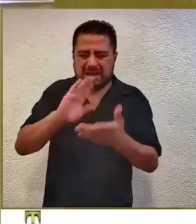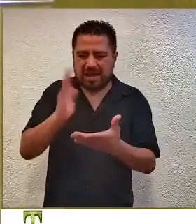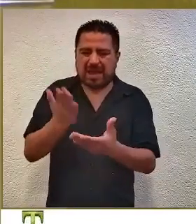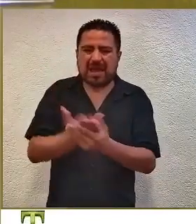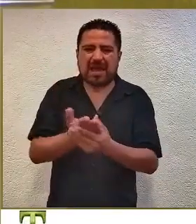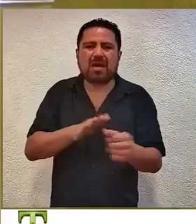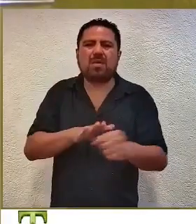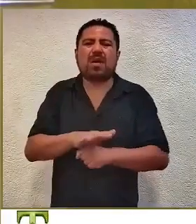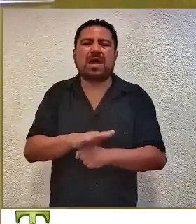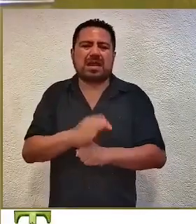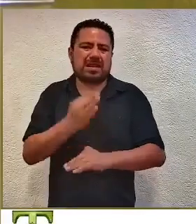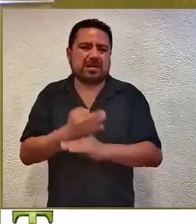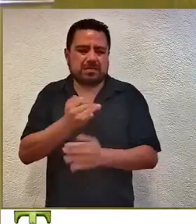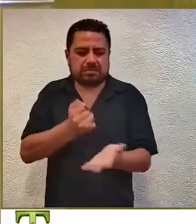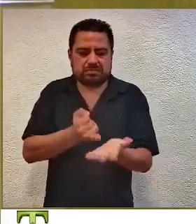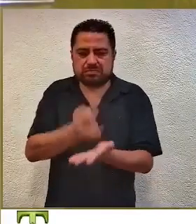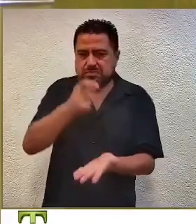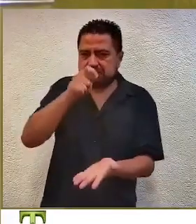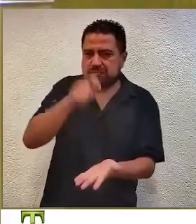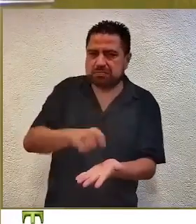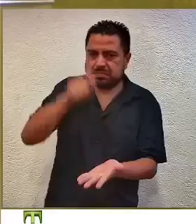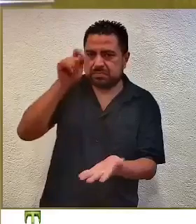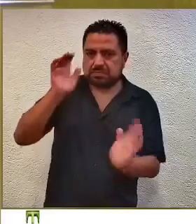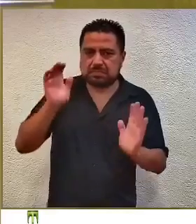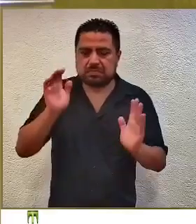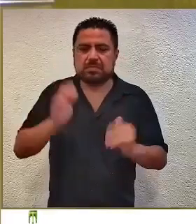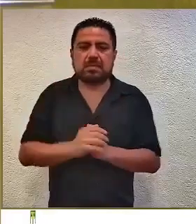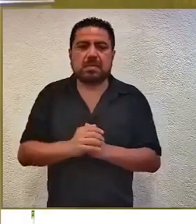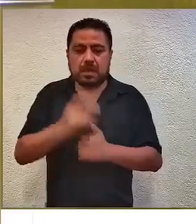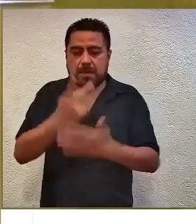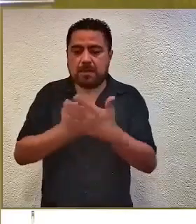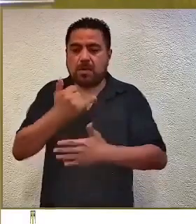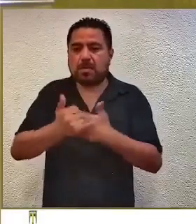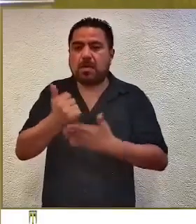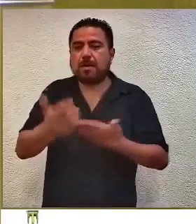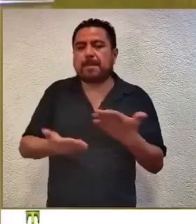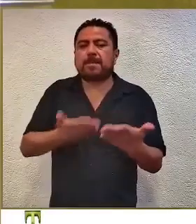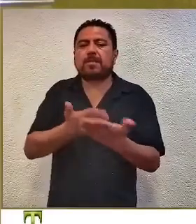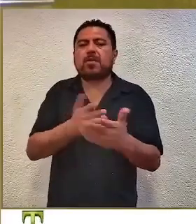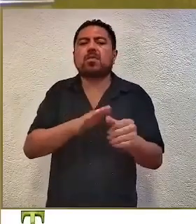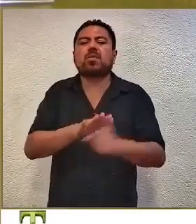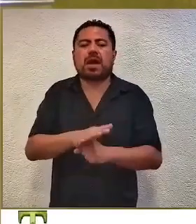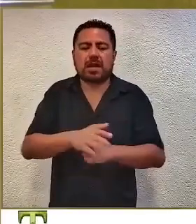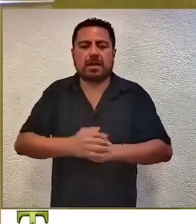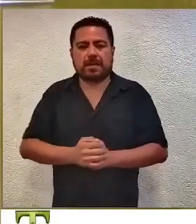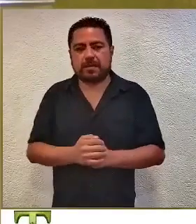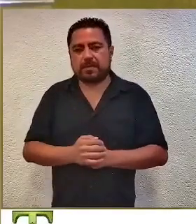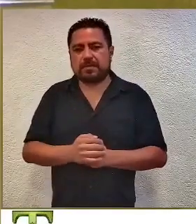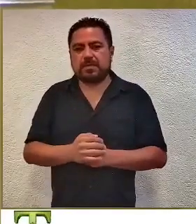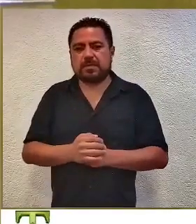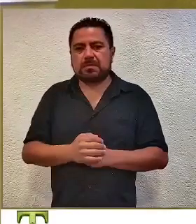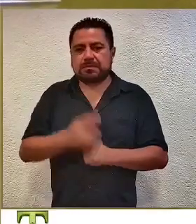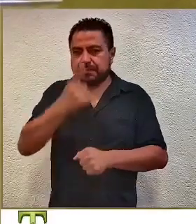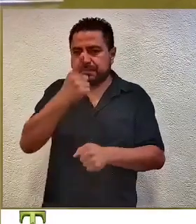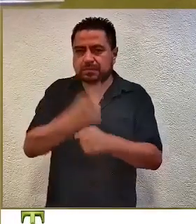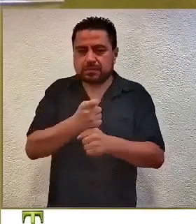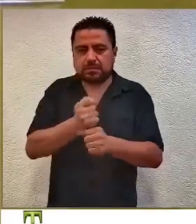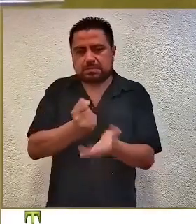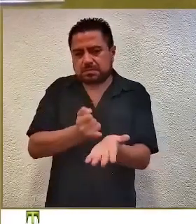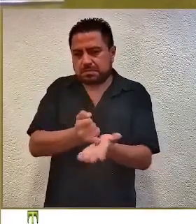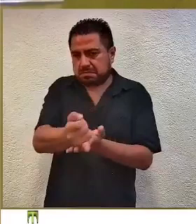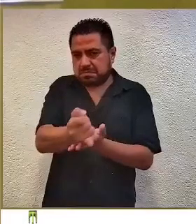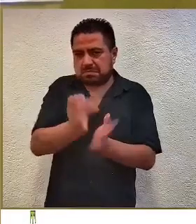efectos de la presente sentencia. En el proyecto se proponen los siguientes resolutivos. Primero, se